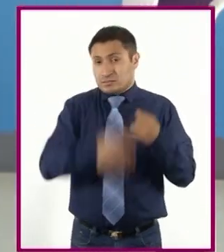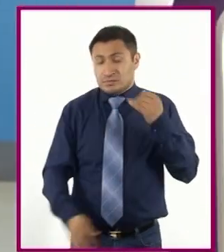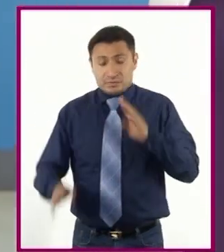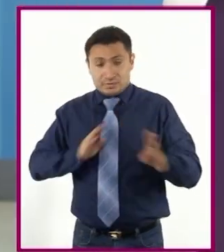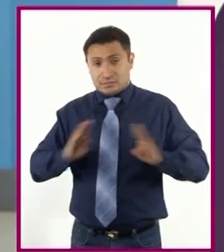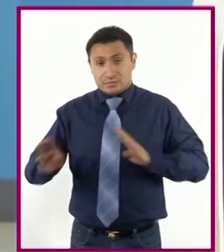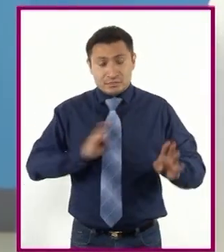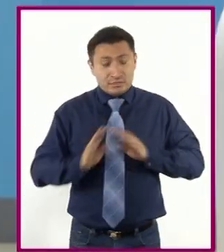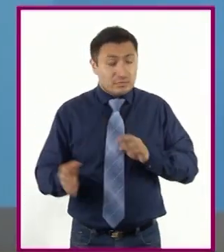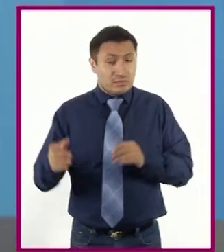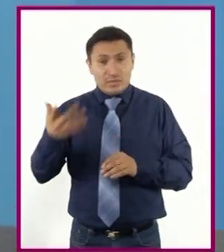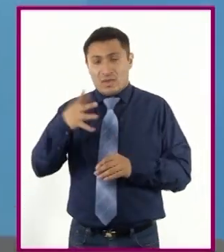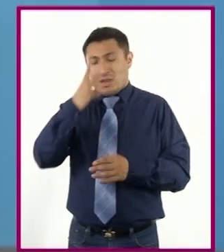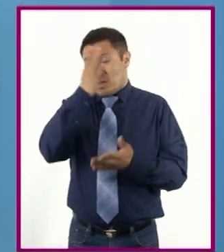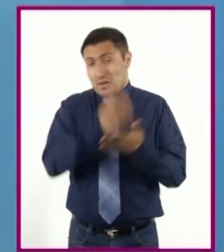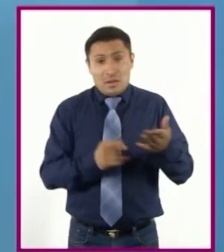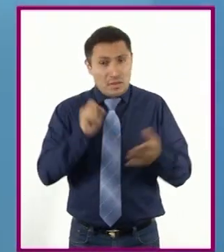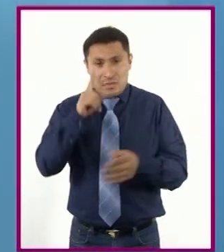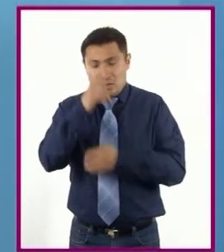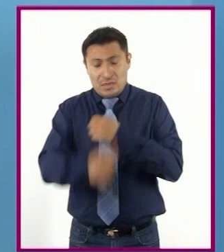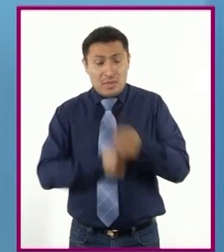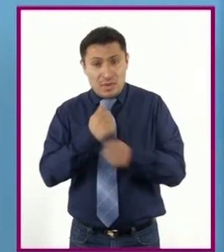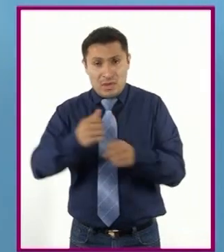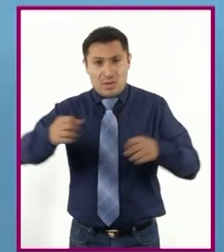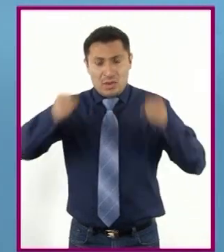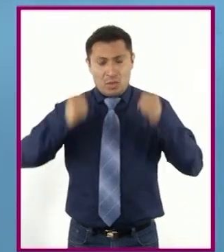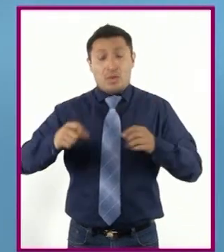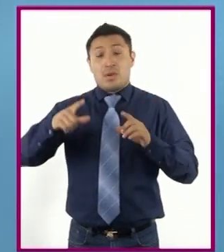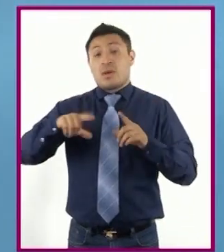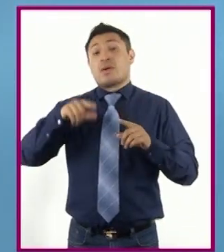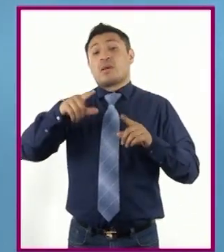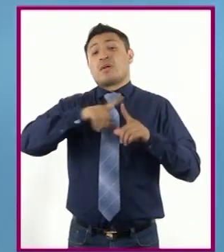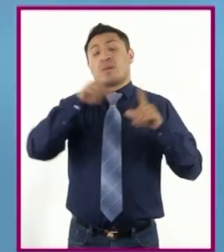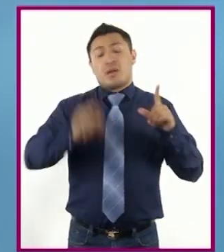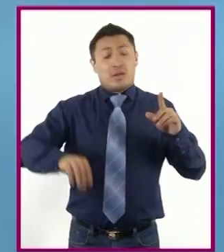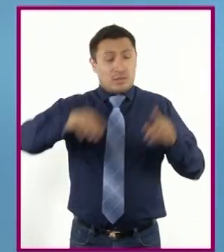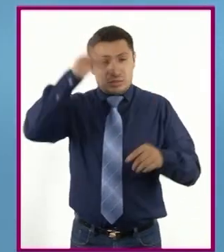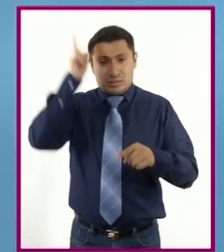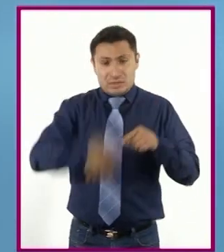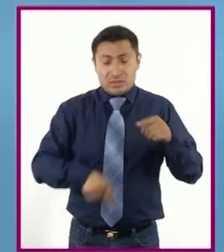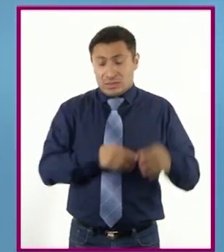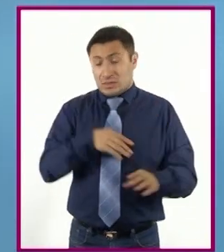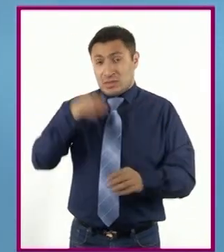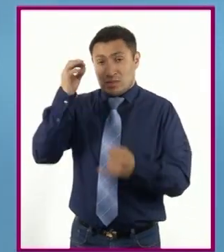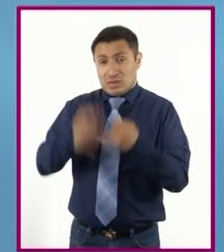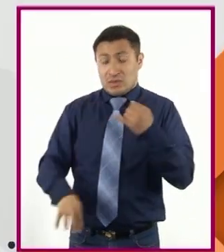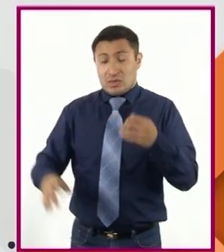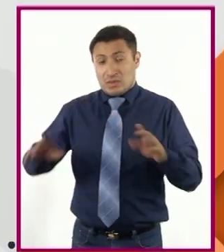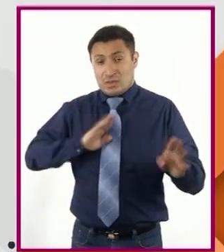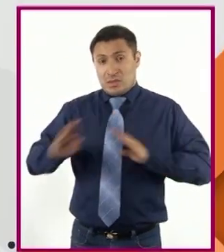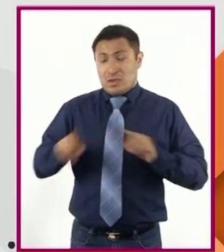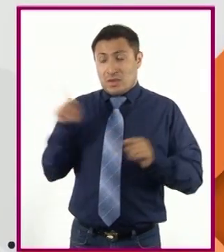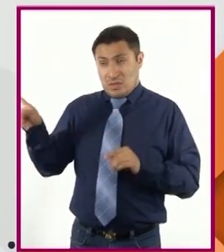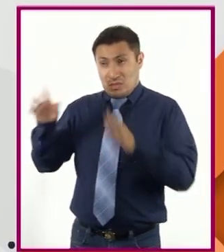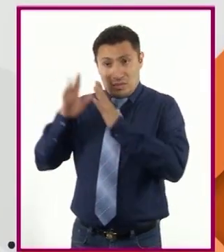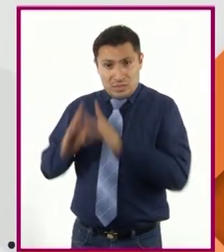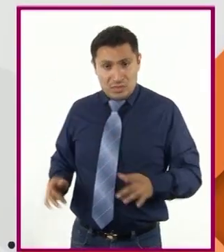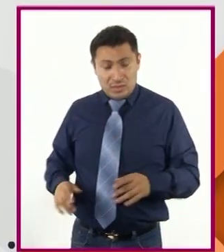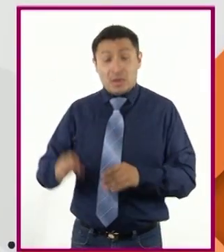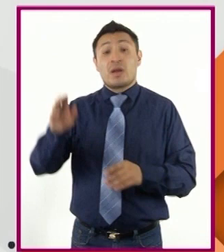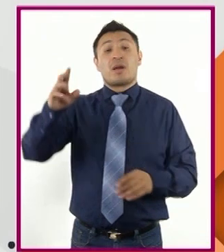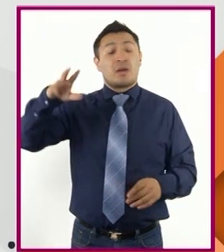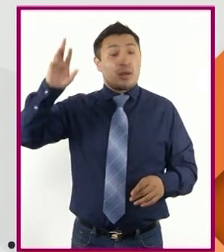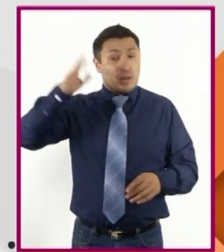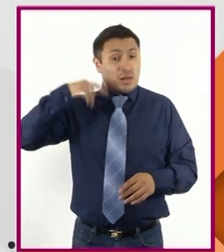y a mediados de ese año, las fuerzas republicanas derrotaron a los últimos partidarios del imperio. El